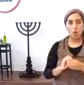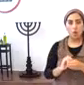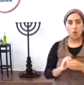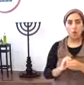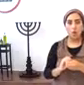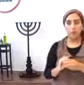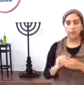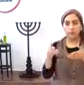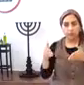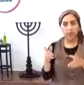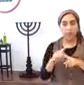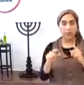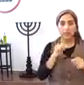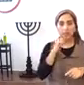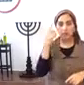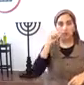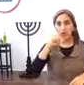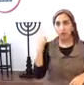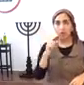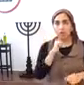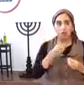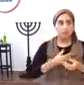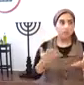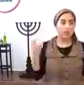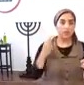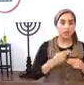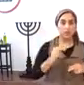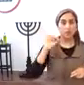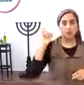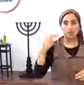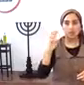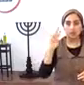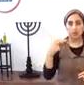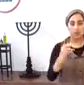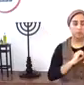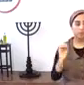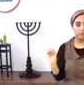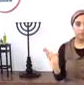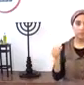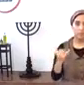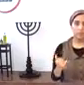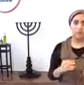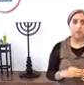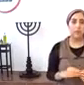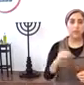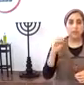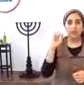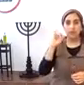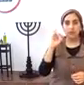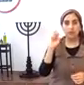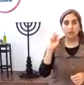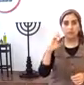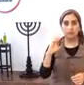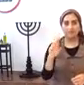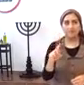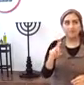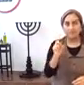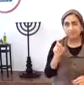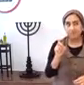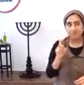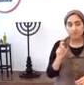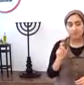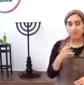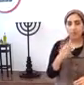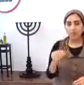interés propio pero no por otra cosa, no por anunciar el nombre de Yahweh. Ahora, Isaac dudó